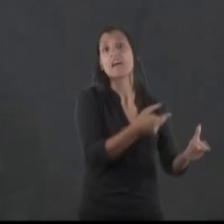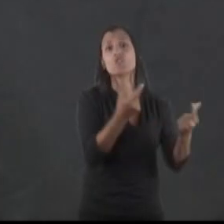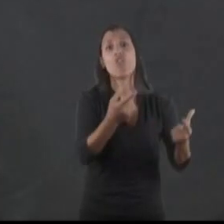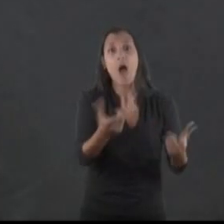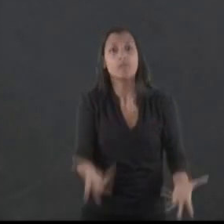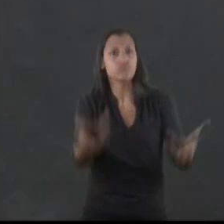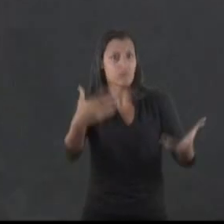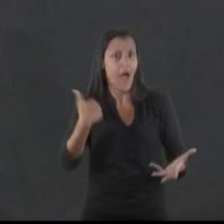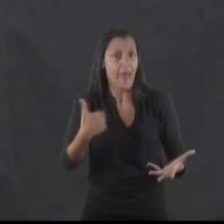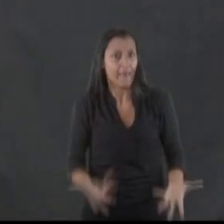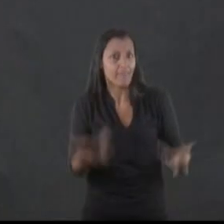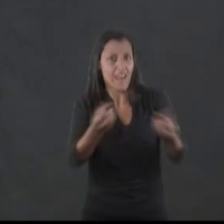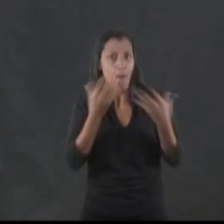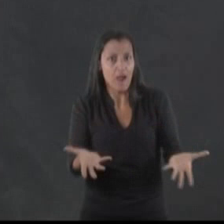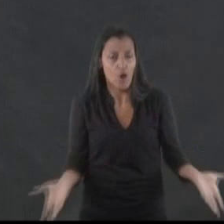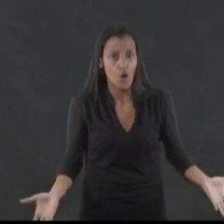argentino ocurra.